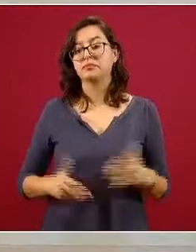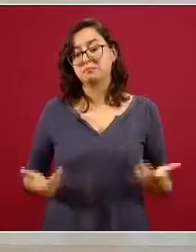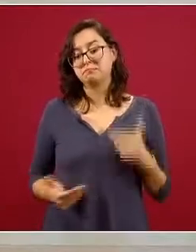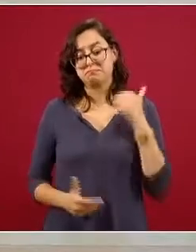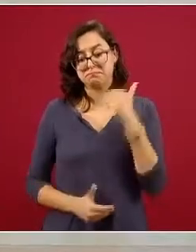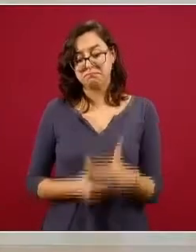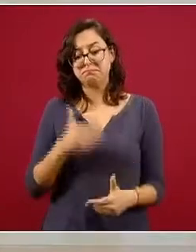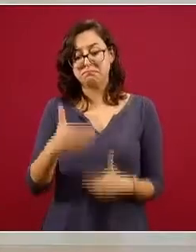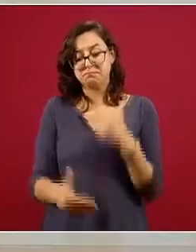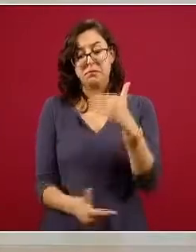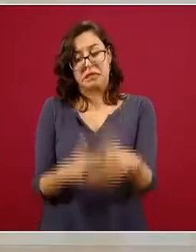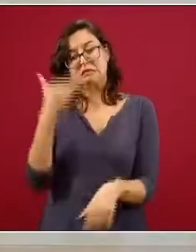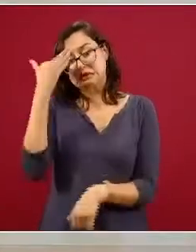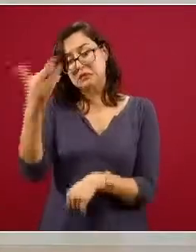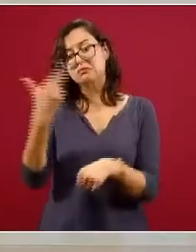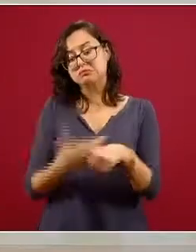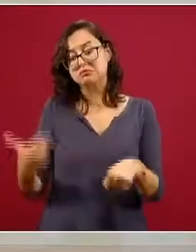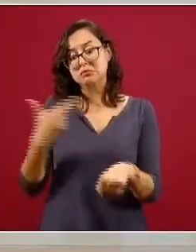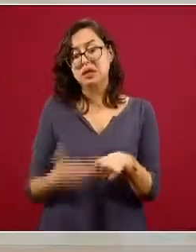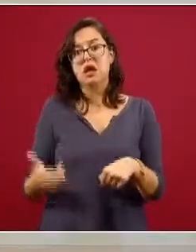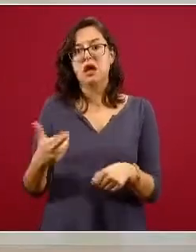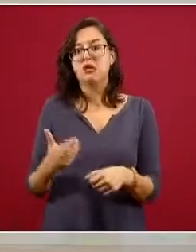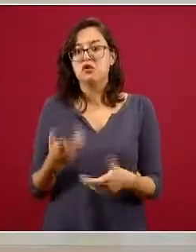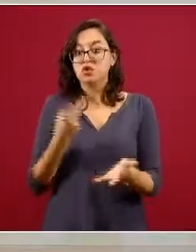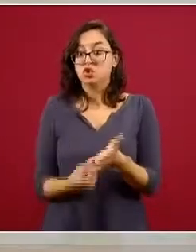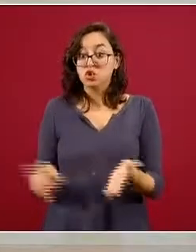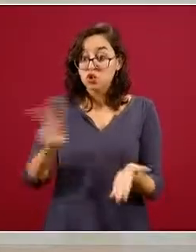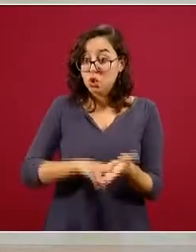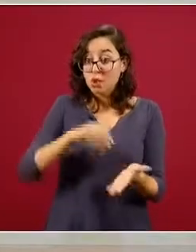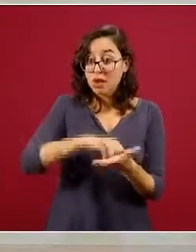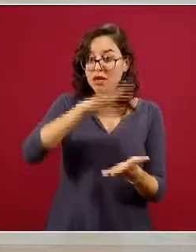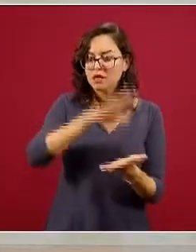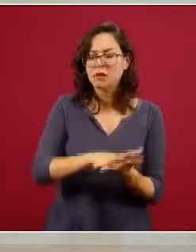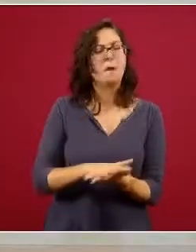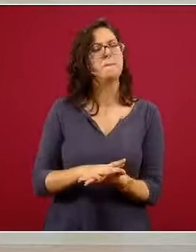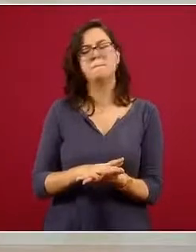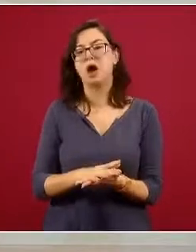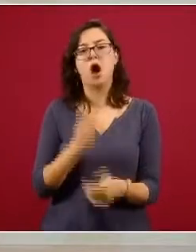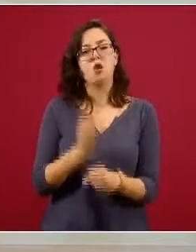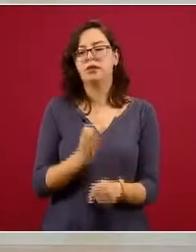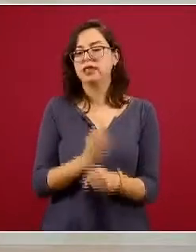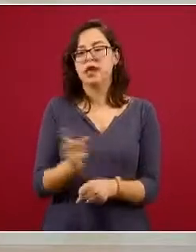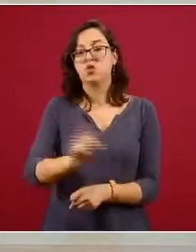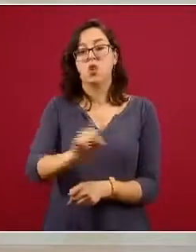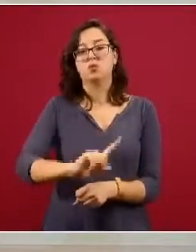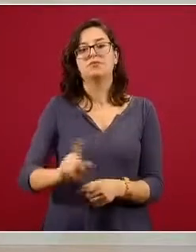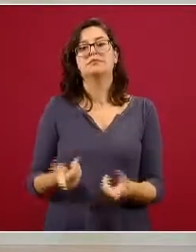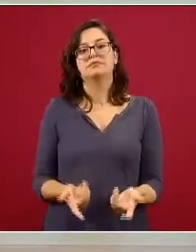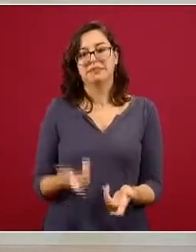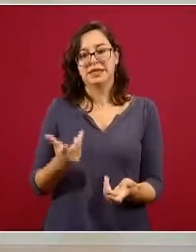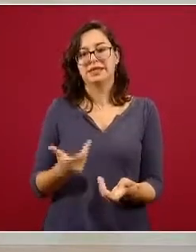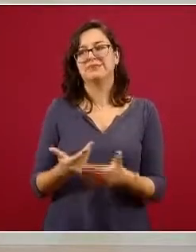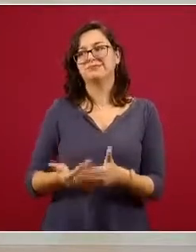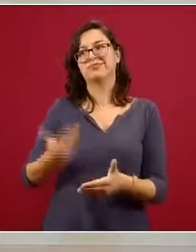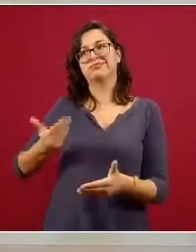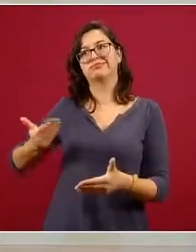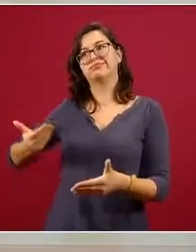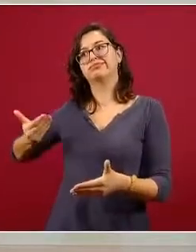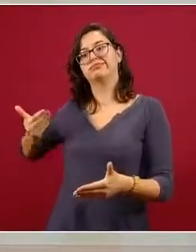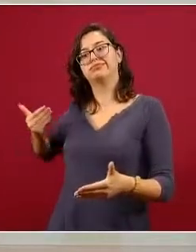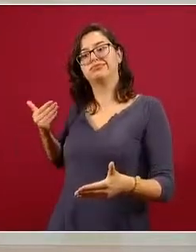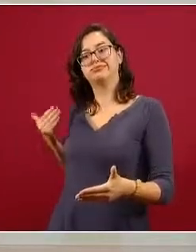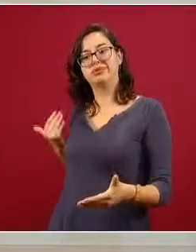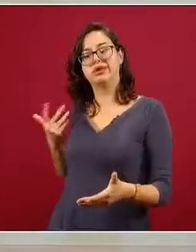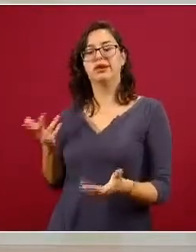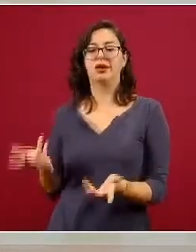un proceso que lleva tiempo. Entonces cuando hablábamos de subregistro no necesariamente es un subregistro de ahora, sino que también estuvimos comparando el